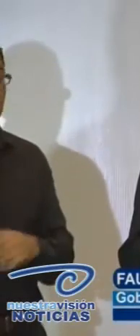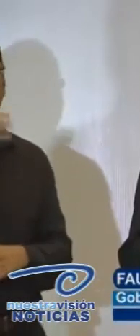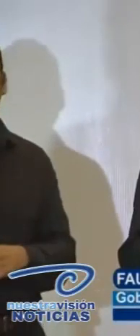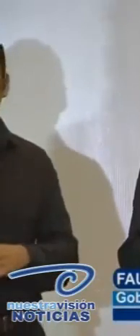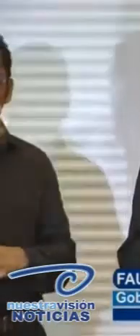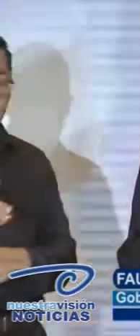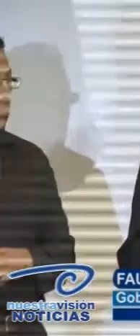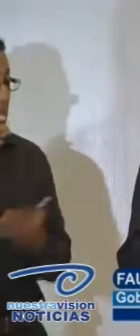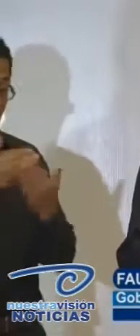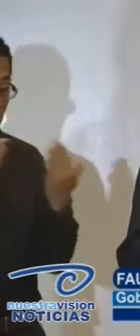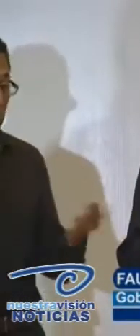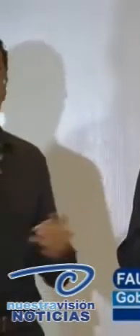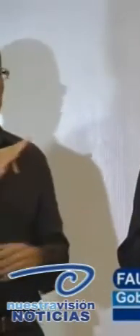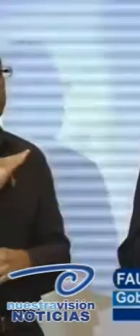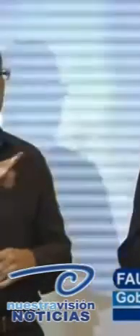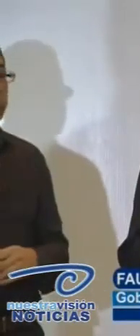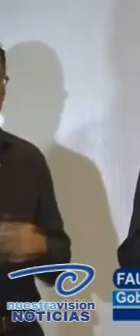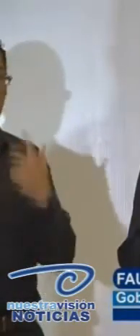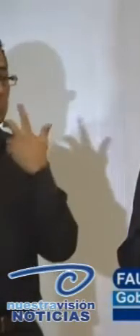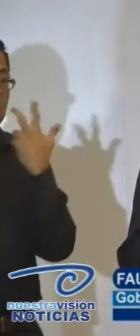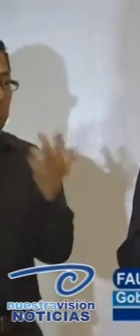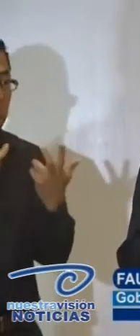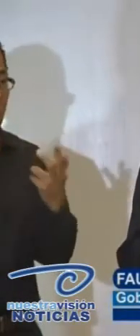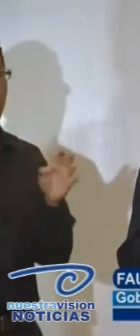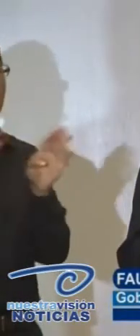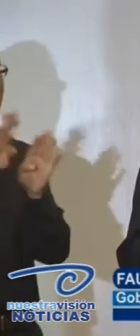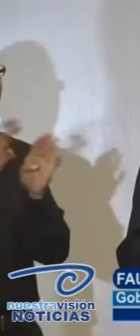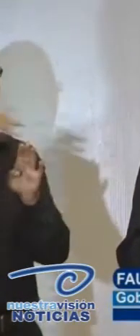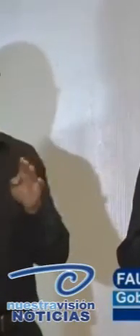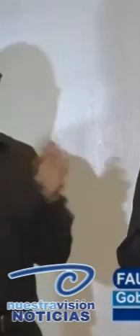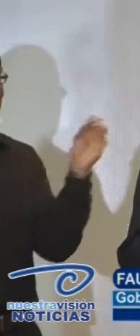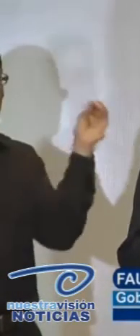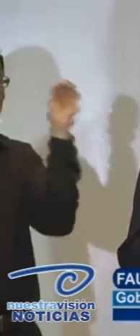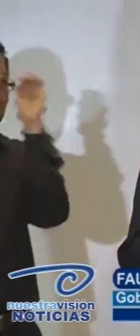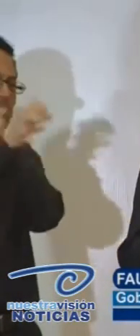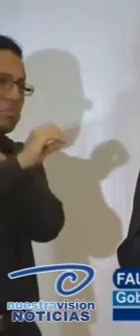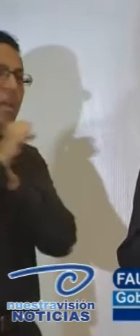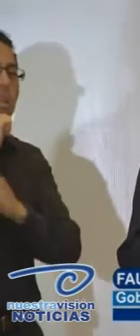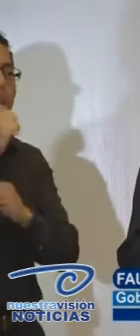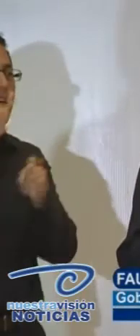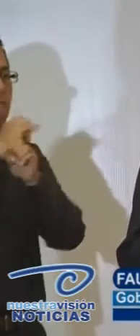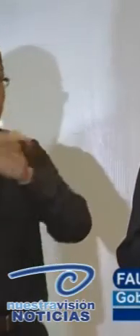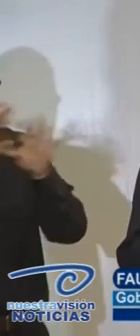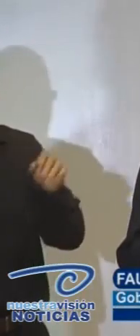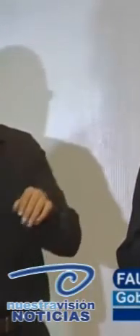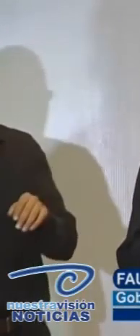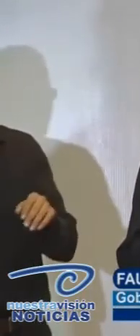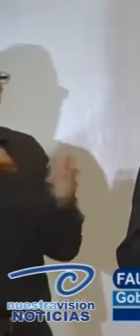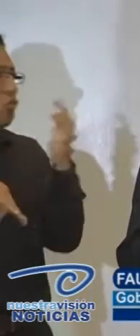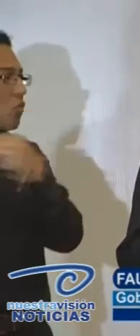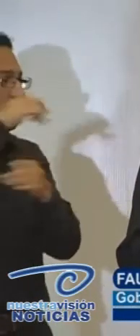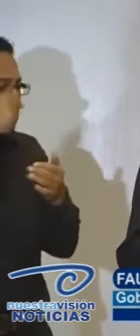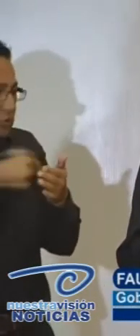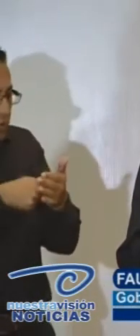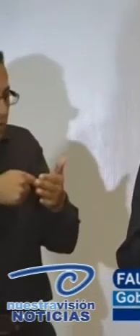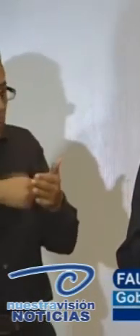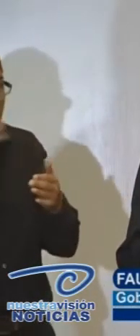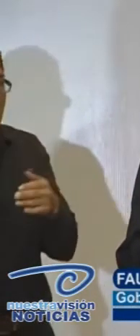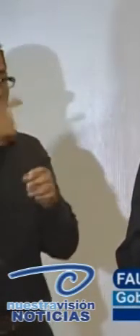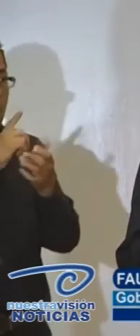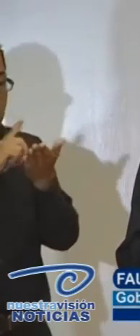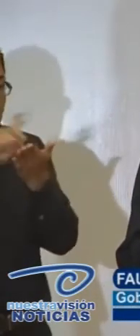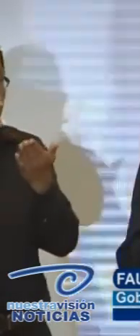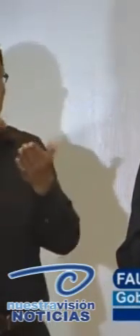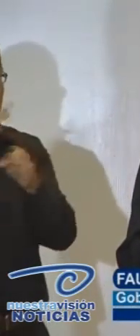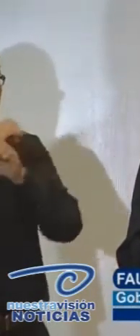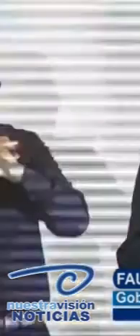es posible ni deseable gobernar en la opacidad, sin rendir cuentas y sin garantizar el derecho de acceso a la